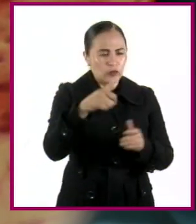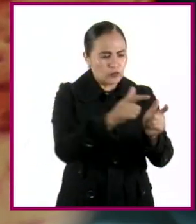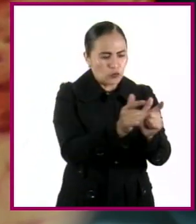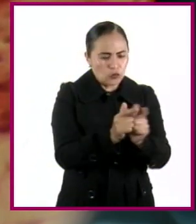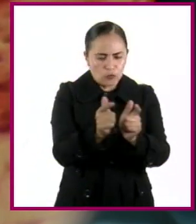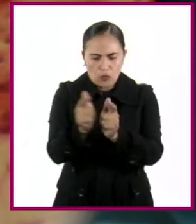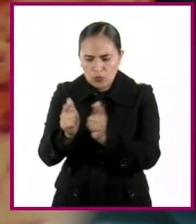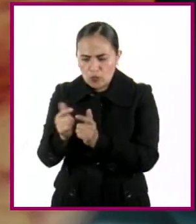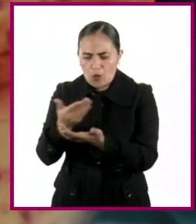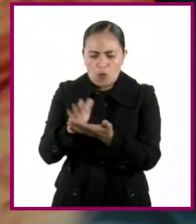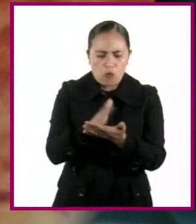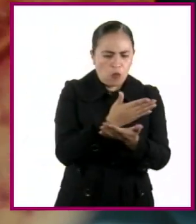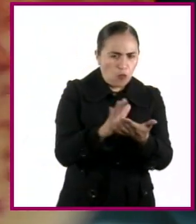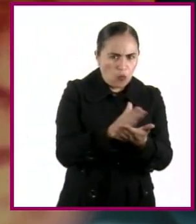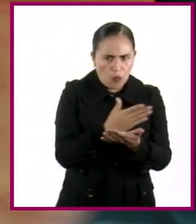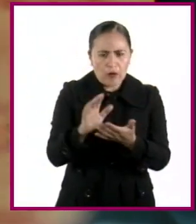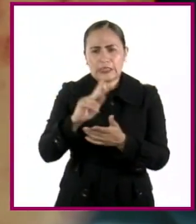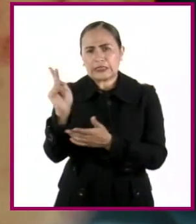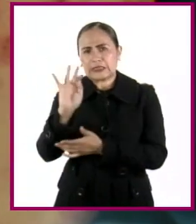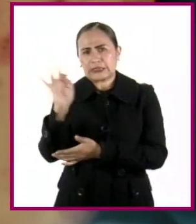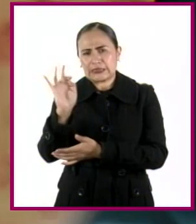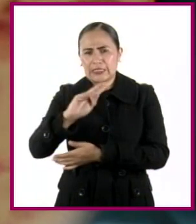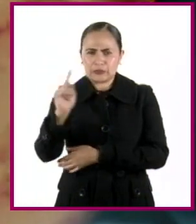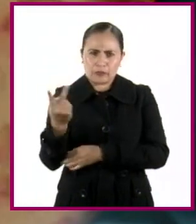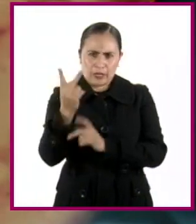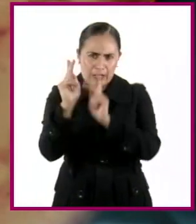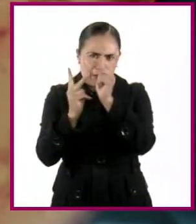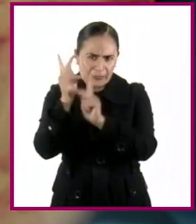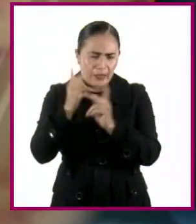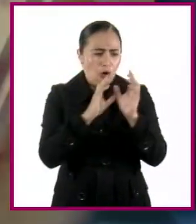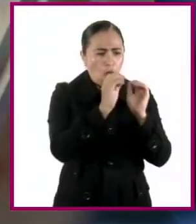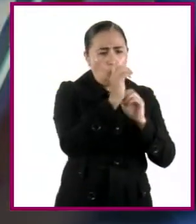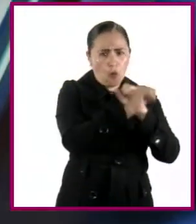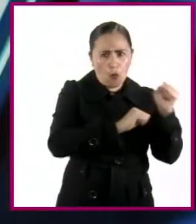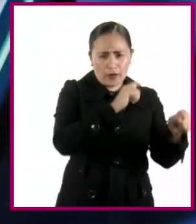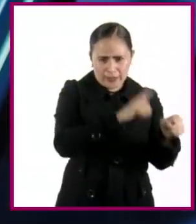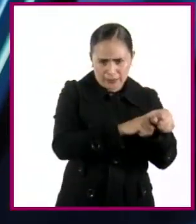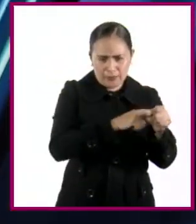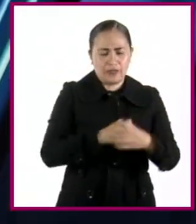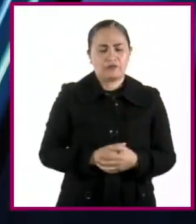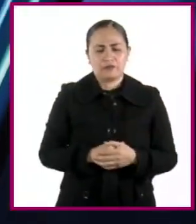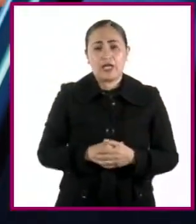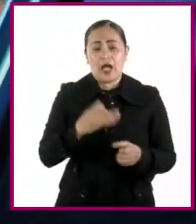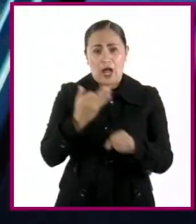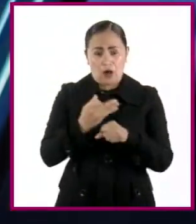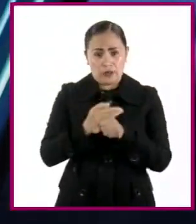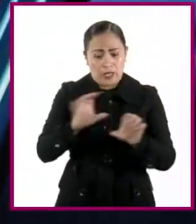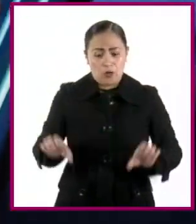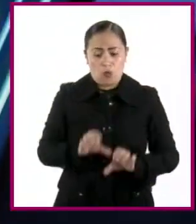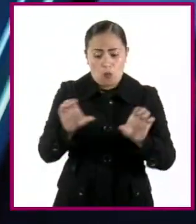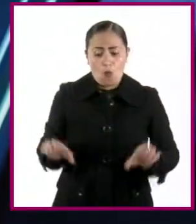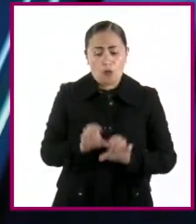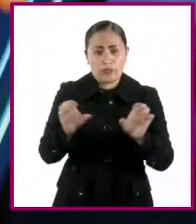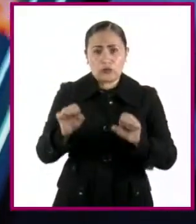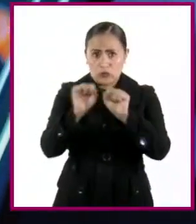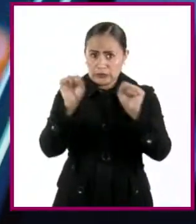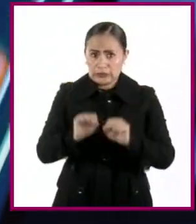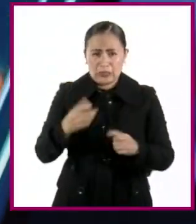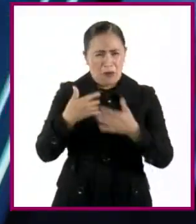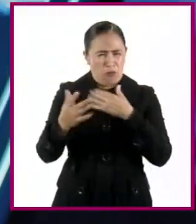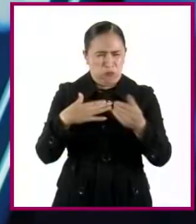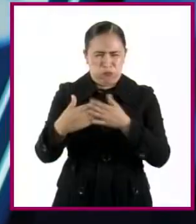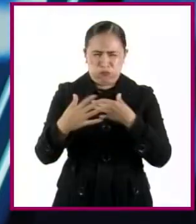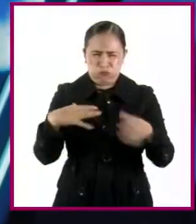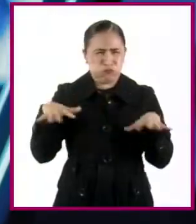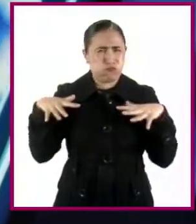organismo funcional, ya sea una plantita o un animal. Con el avance en el poder computacional de las últimas décadas, se ha logrado modelar